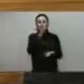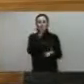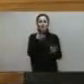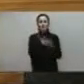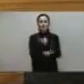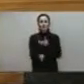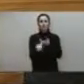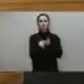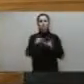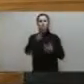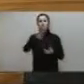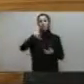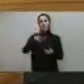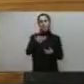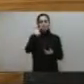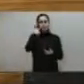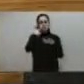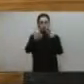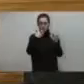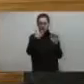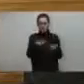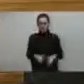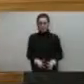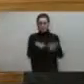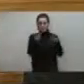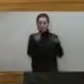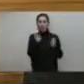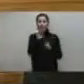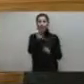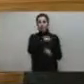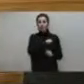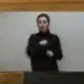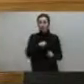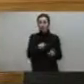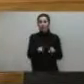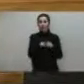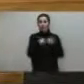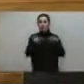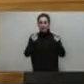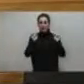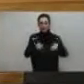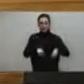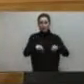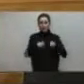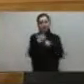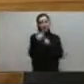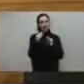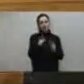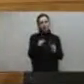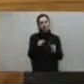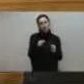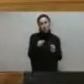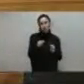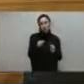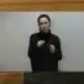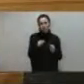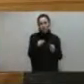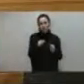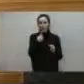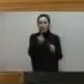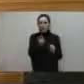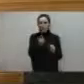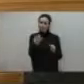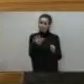en el Producto Interior Bruto. Con lo cual, dada una región como la que nos encontramos con la asturiana, que está en una situación atravesando una situación